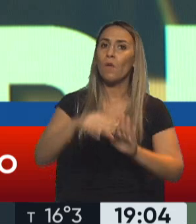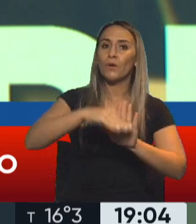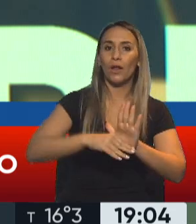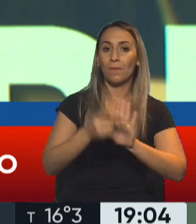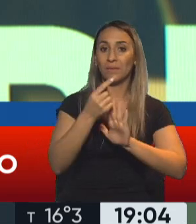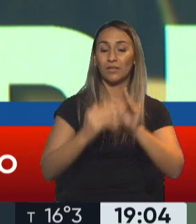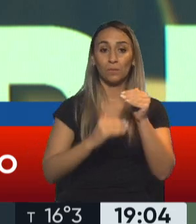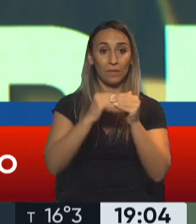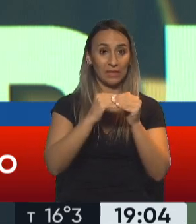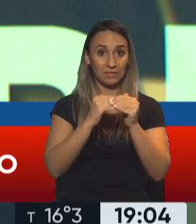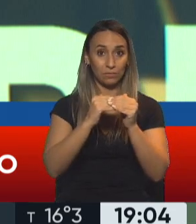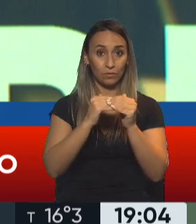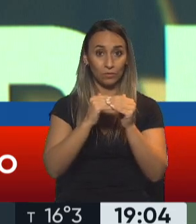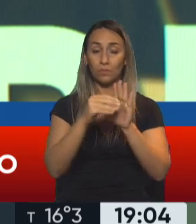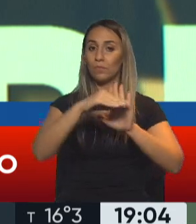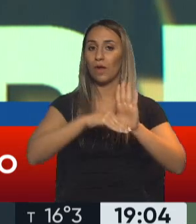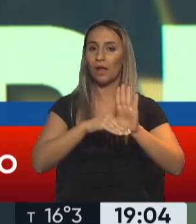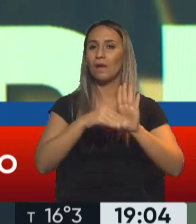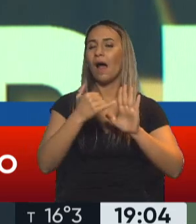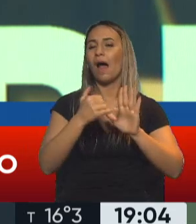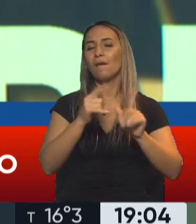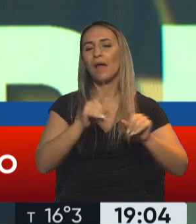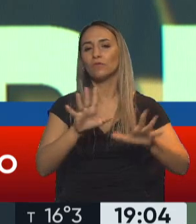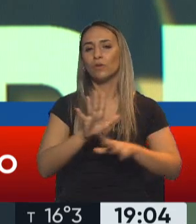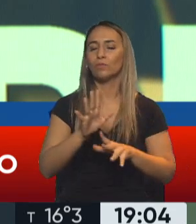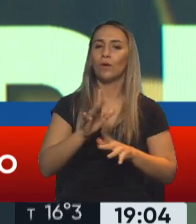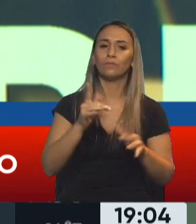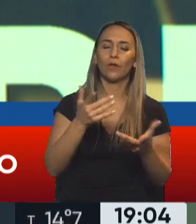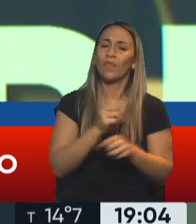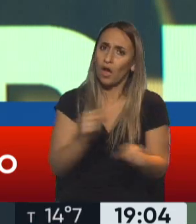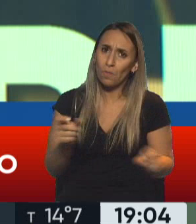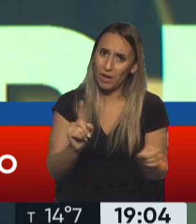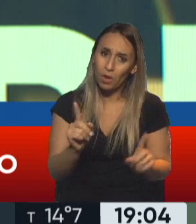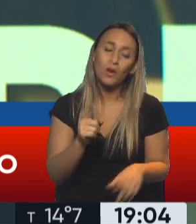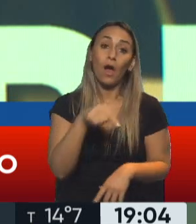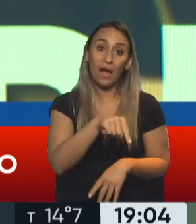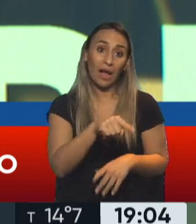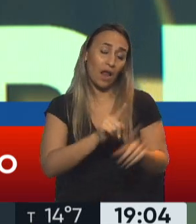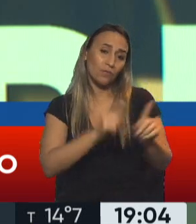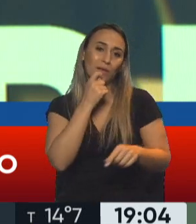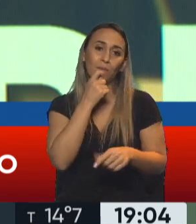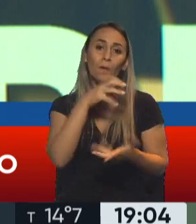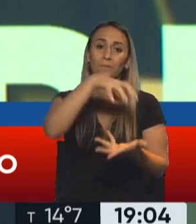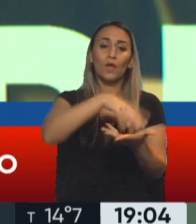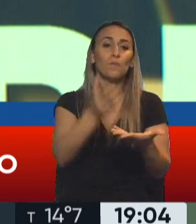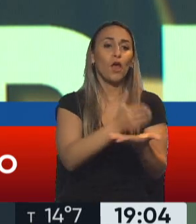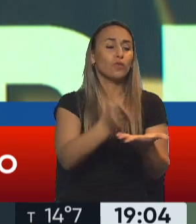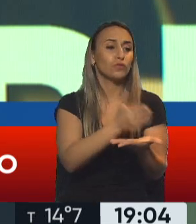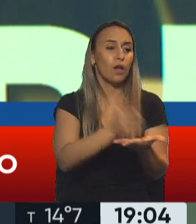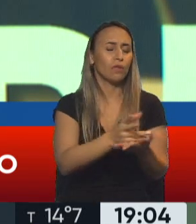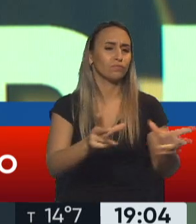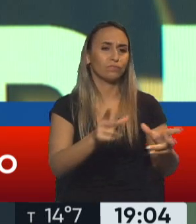cuidados, se encontraban con este tipo de operaciones. No era tan abrupto, no era que lo dejaban de fabricar, o ponían uno diferente. No tengo este, pongo